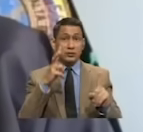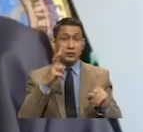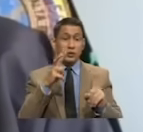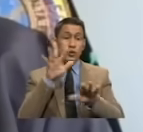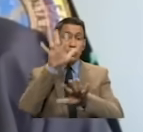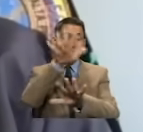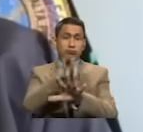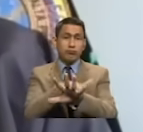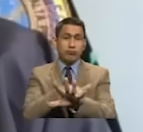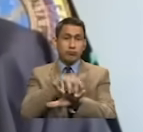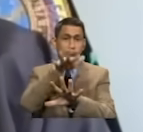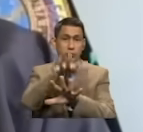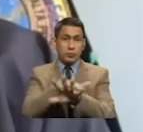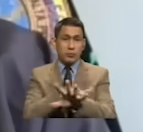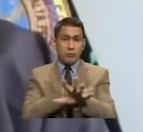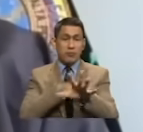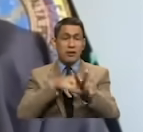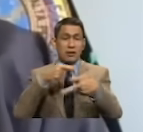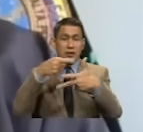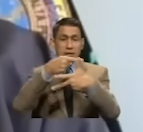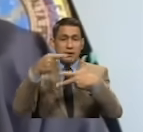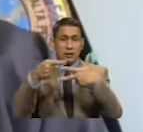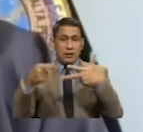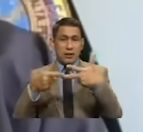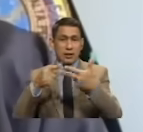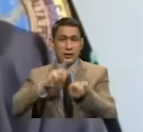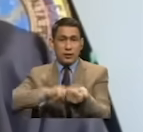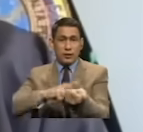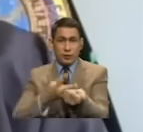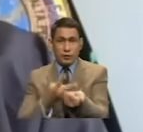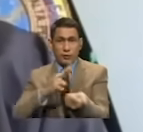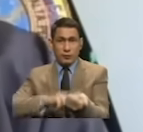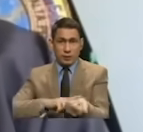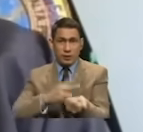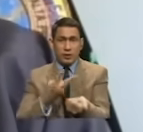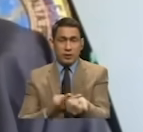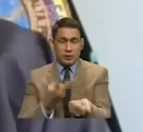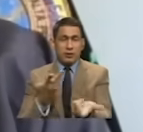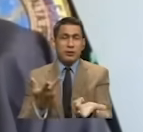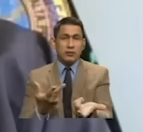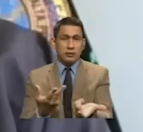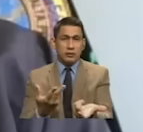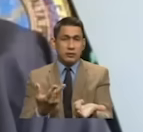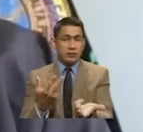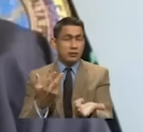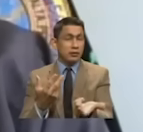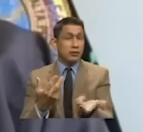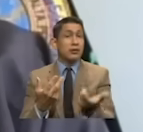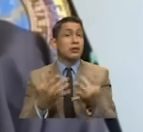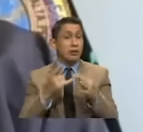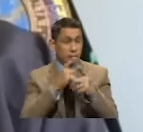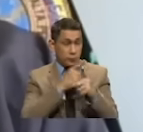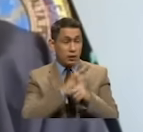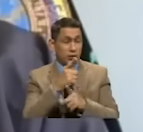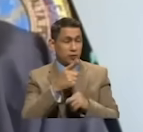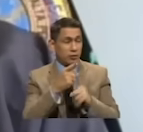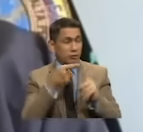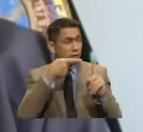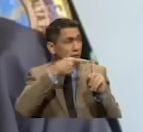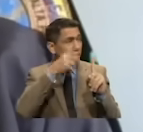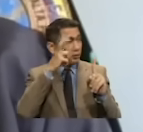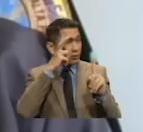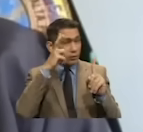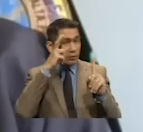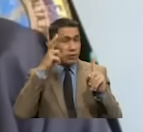partes íntimas de sus sobrinas. En este caso, lo digo muy enfáticamente, ella aprovechaba esta circunstancia para